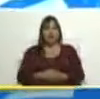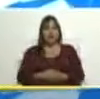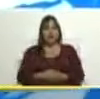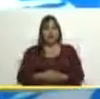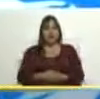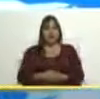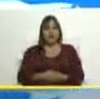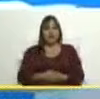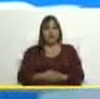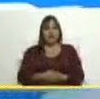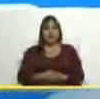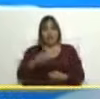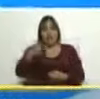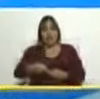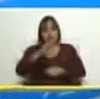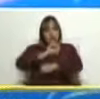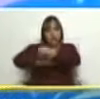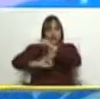Nos tocó enfrentar